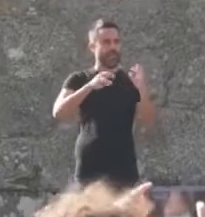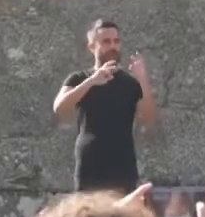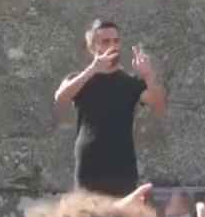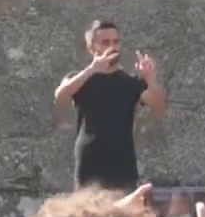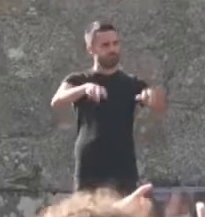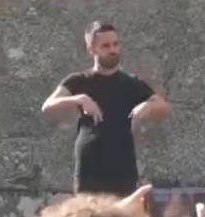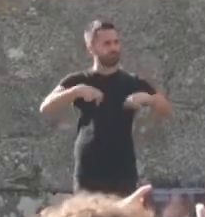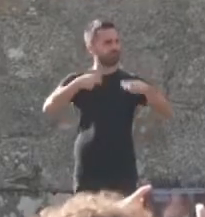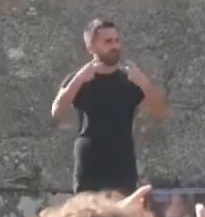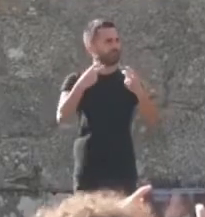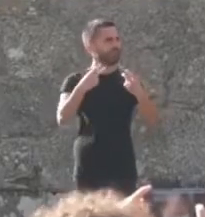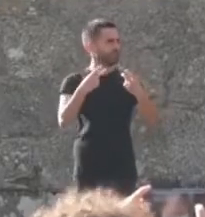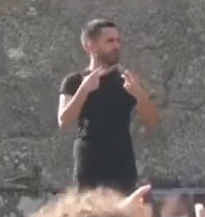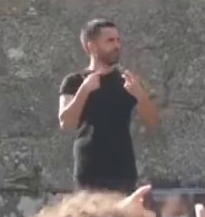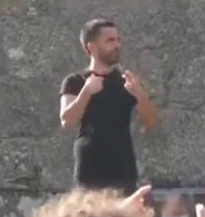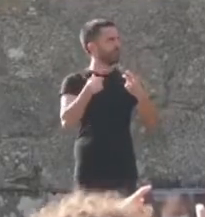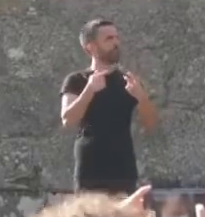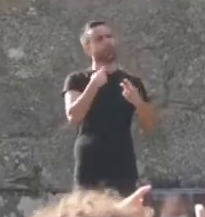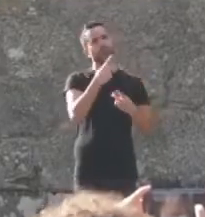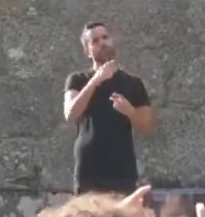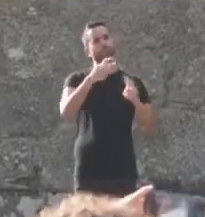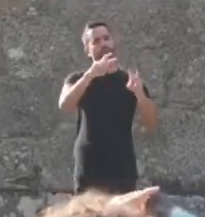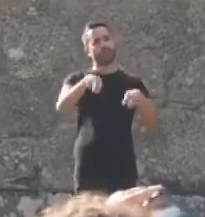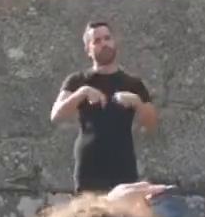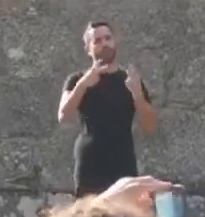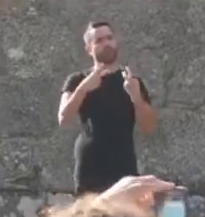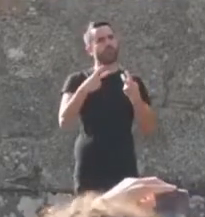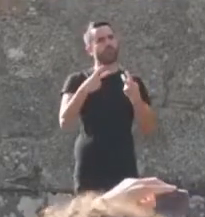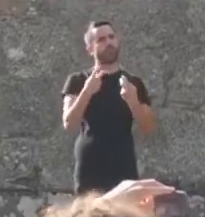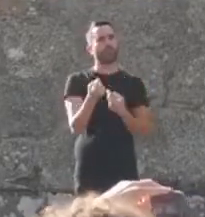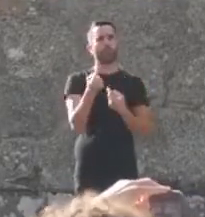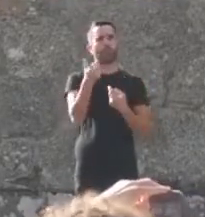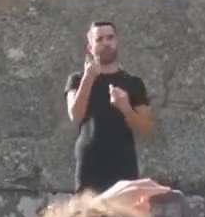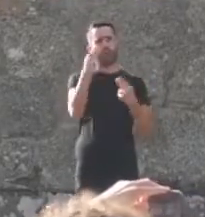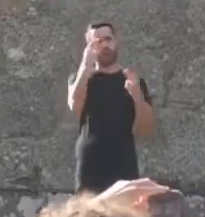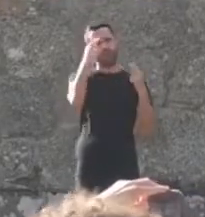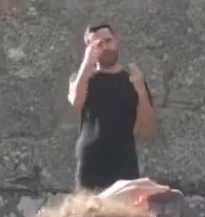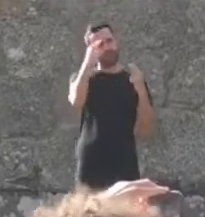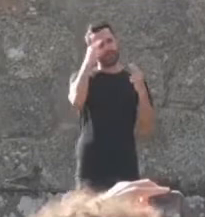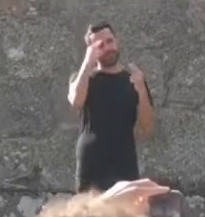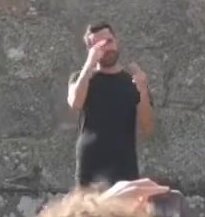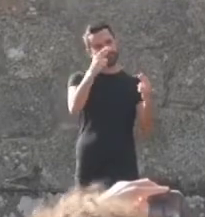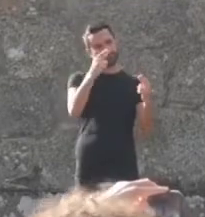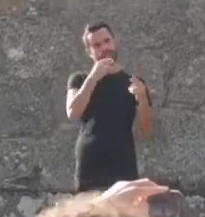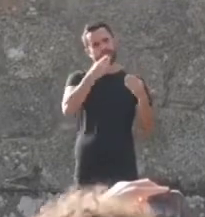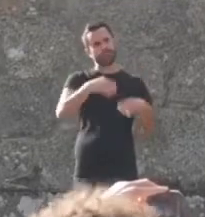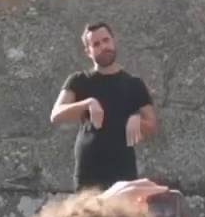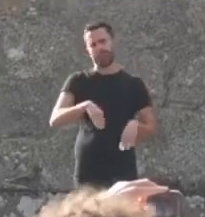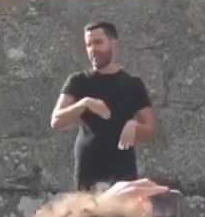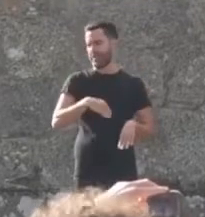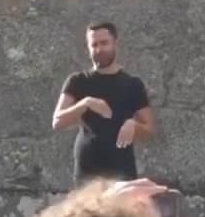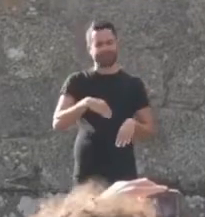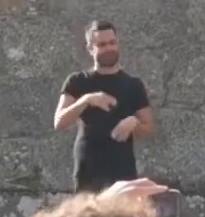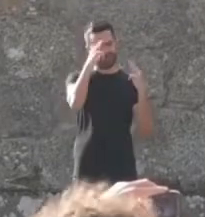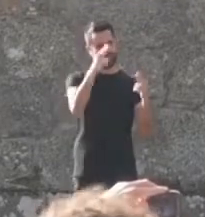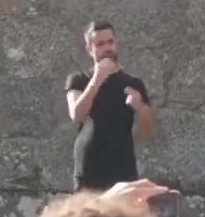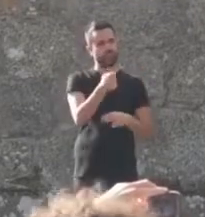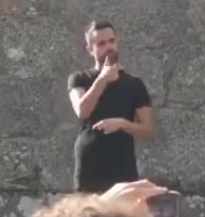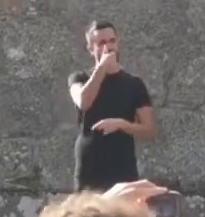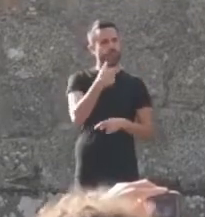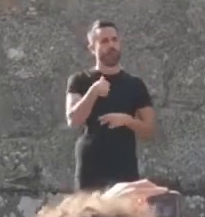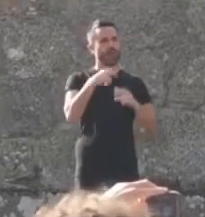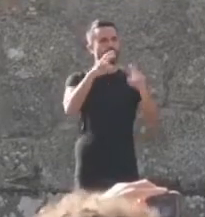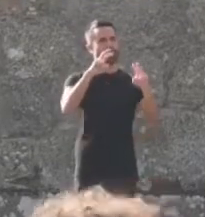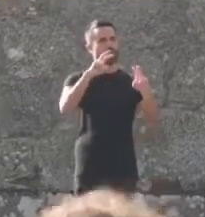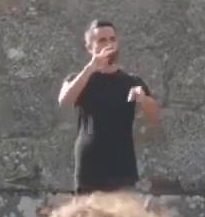decir é que foi unha rehabilitación moi pouco respetuosa coa súa historia. Unha rehabilitación